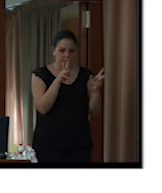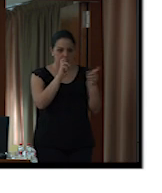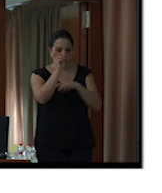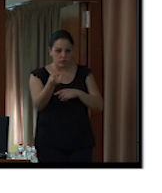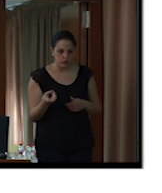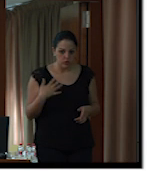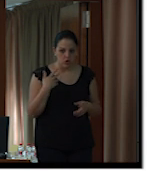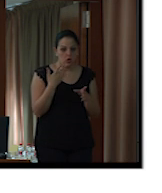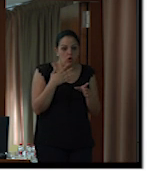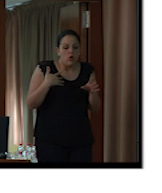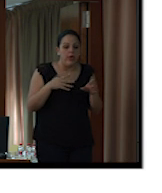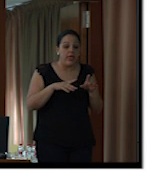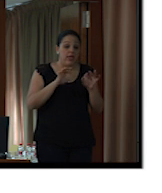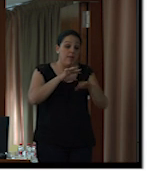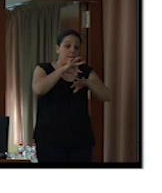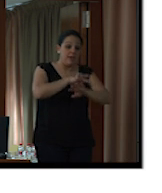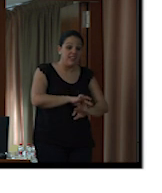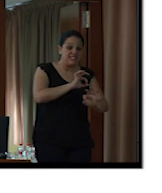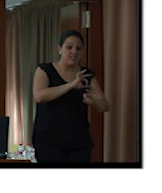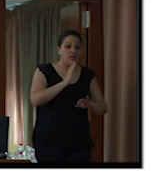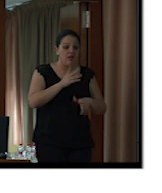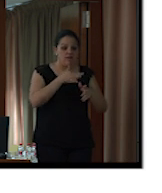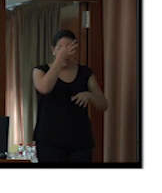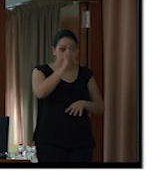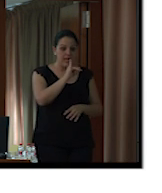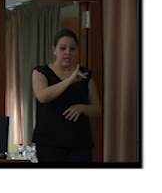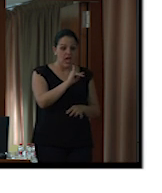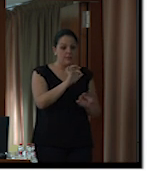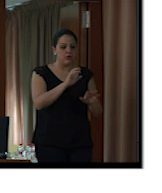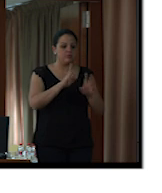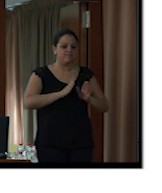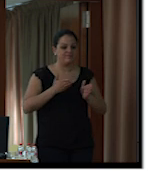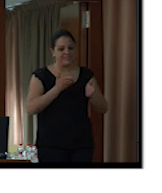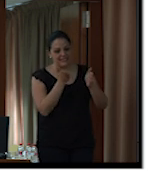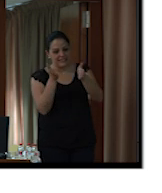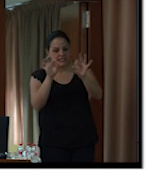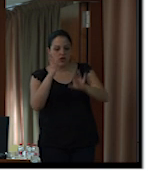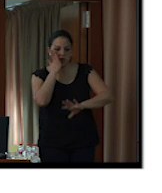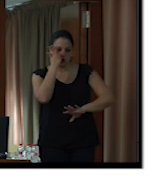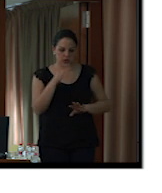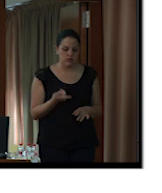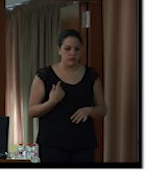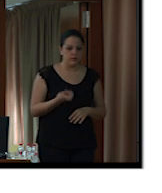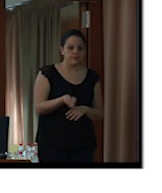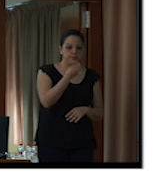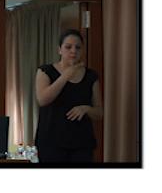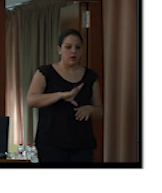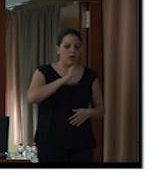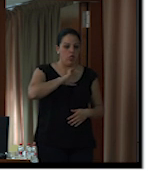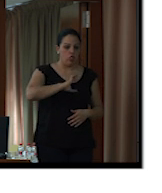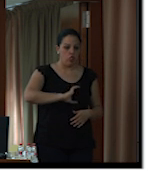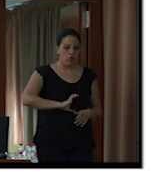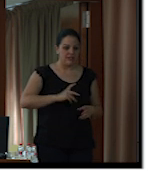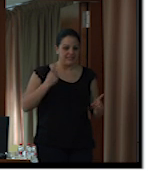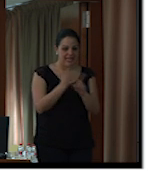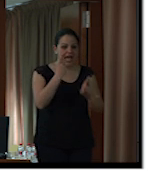parte relacionada con el sueño. Dentro de lo que es el tratamiento, los antidepresivos son la base fundamental. Sabéis que los pacientes con